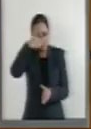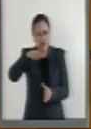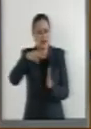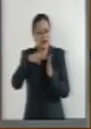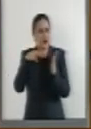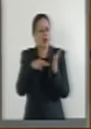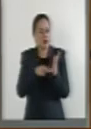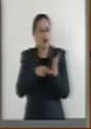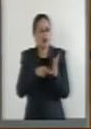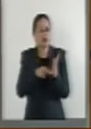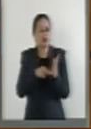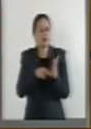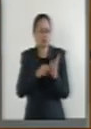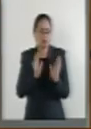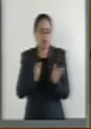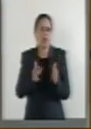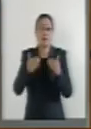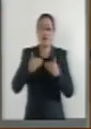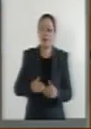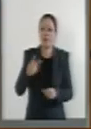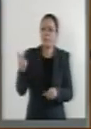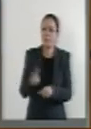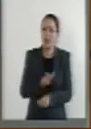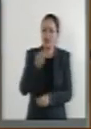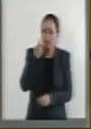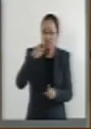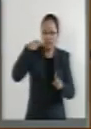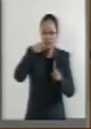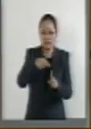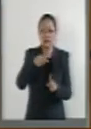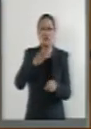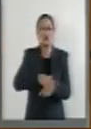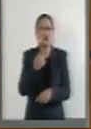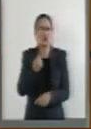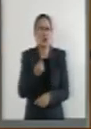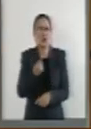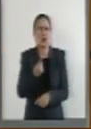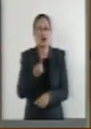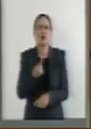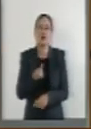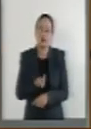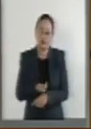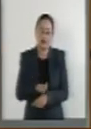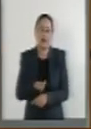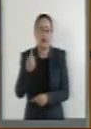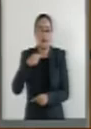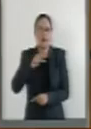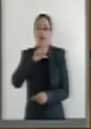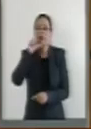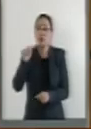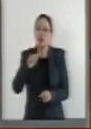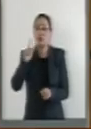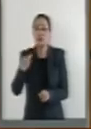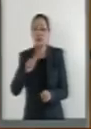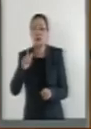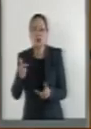Que lo costoso de ese ramo es porque siempre se está actuando a posteriori.